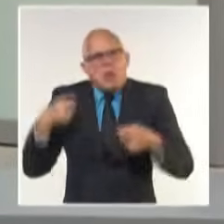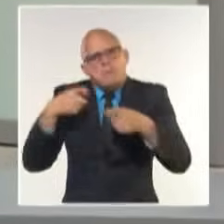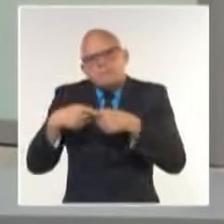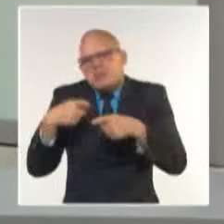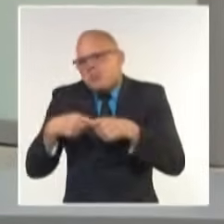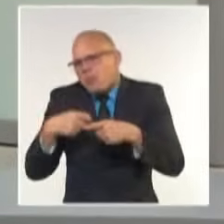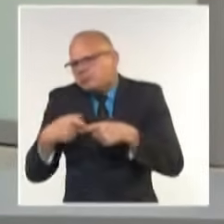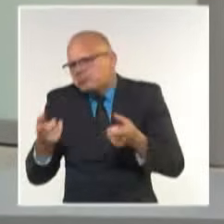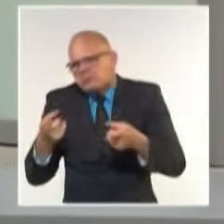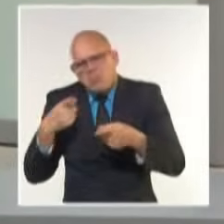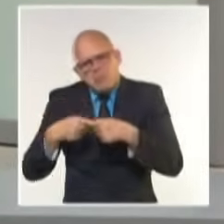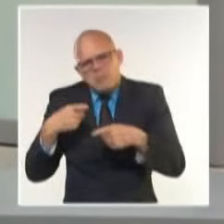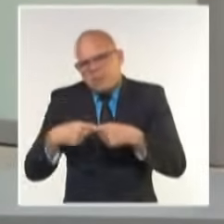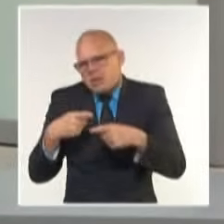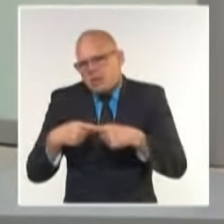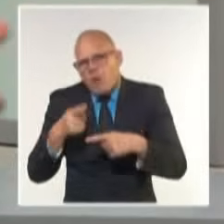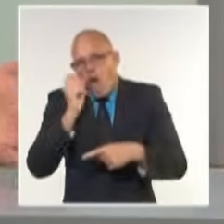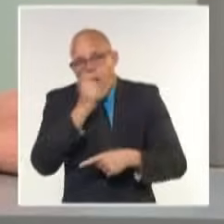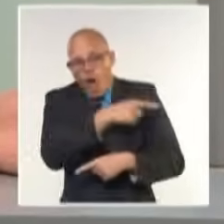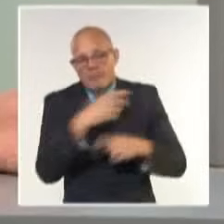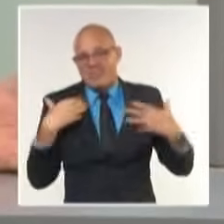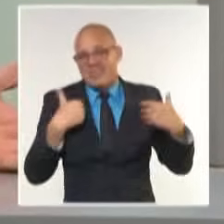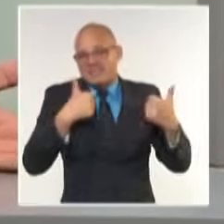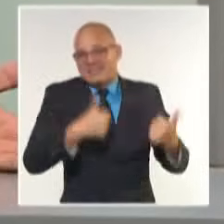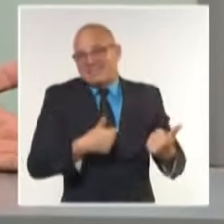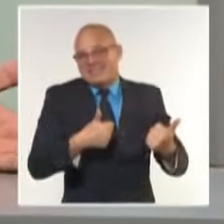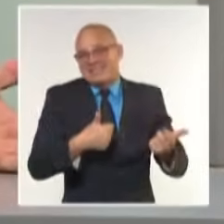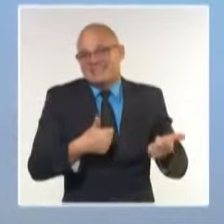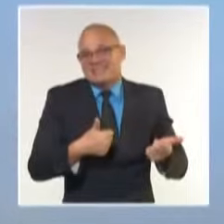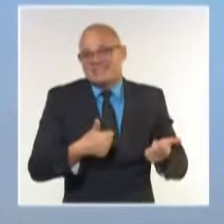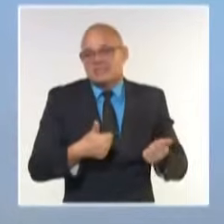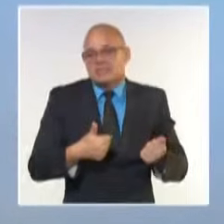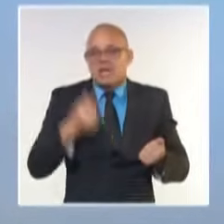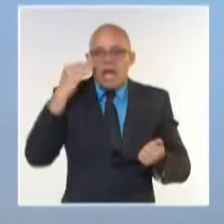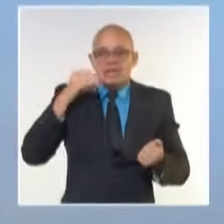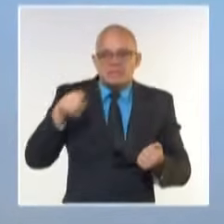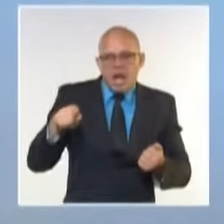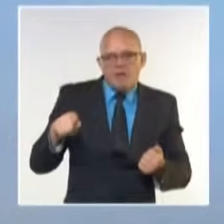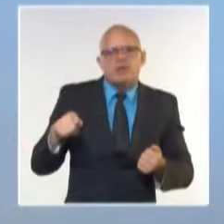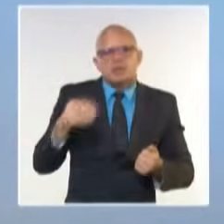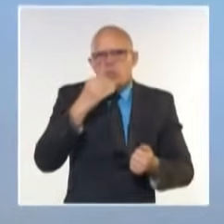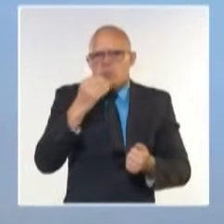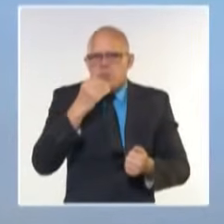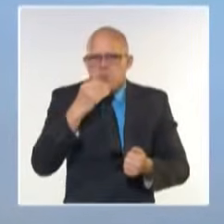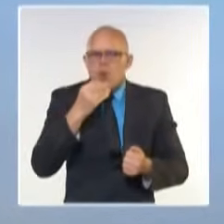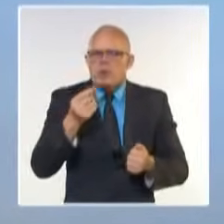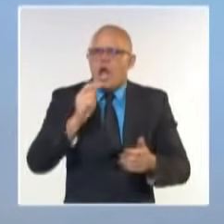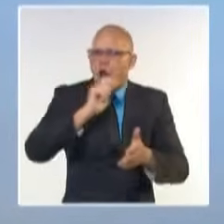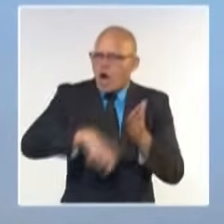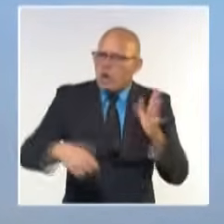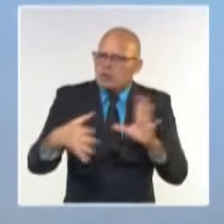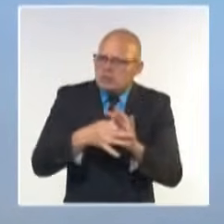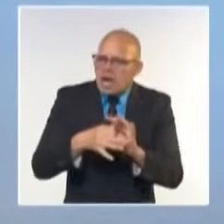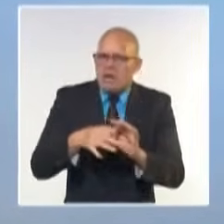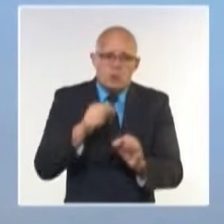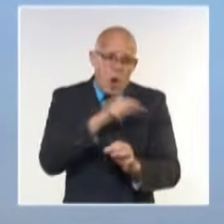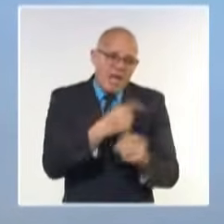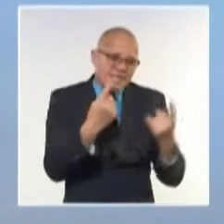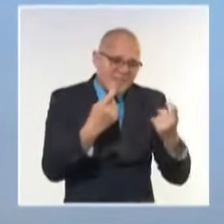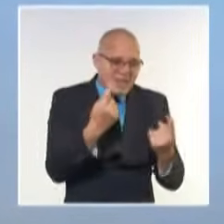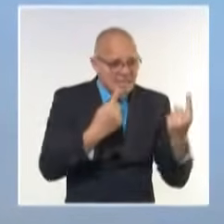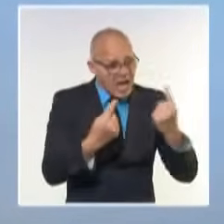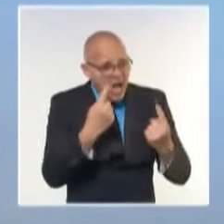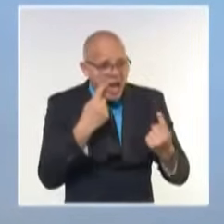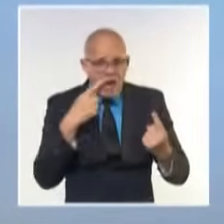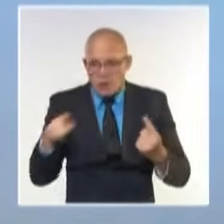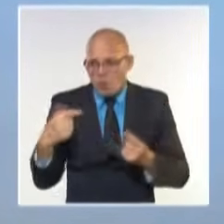ahí, y si no hay otra alternativa, porque es más caro hacerlo con otro municipio, por ejemplo, y se demuestra durante todo el proceso previo a la